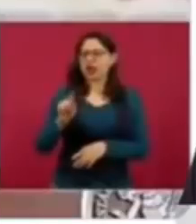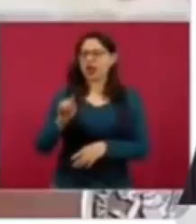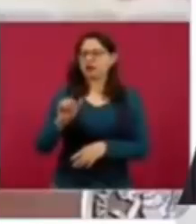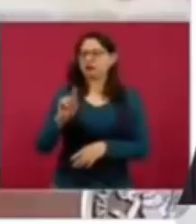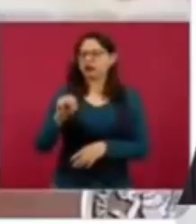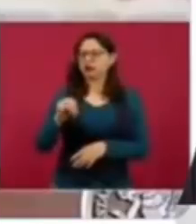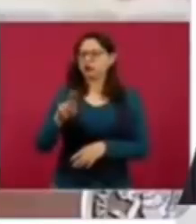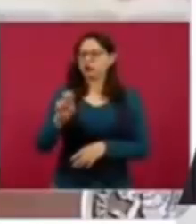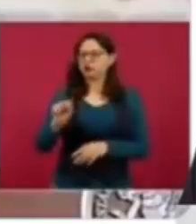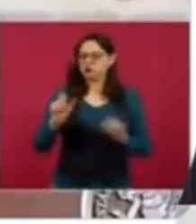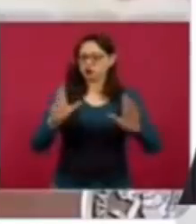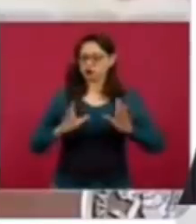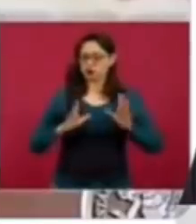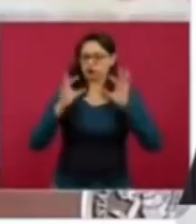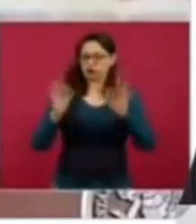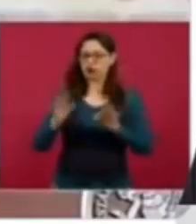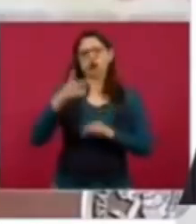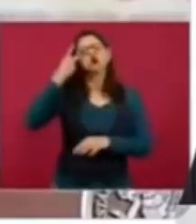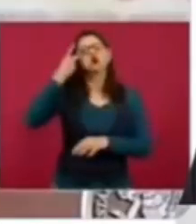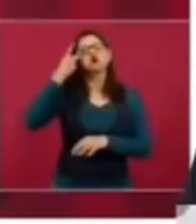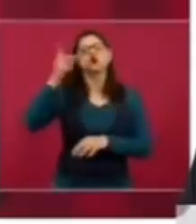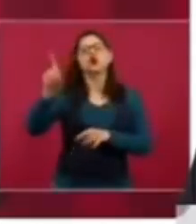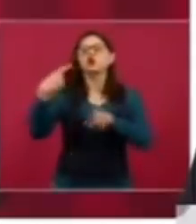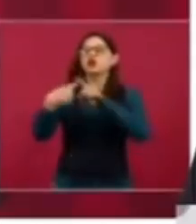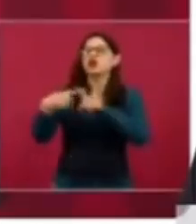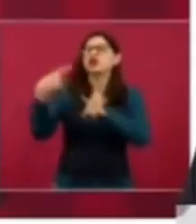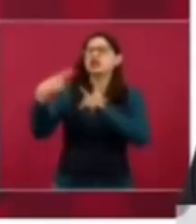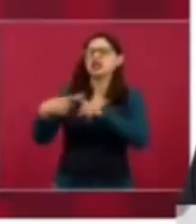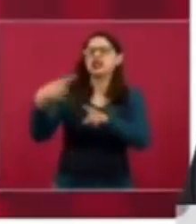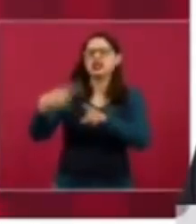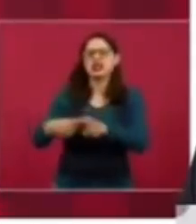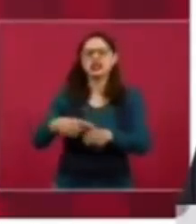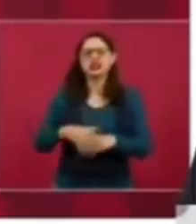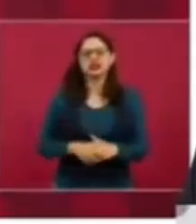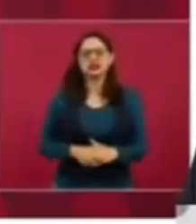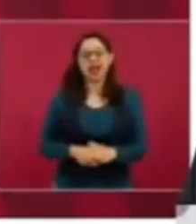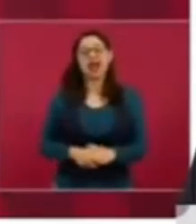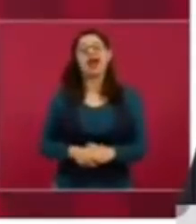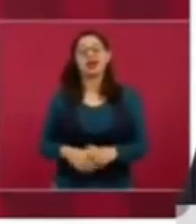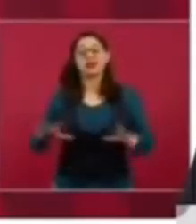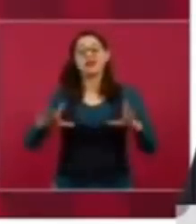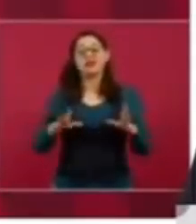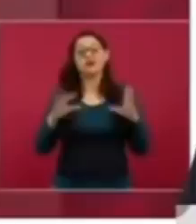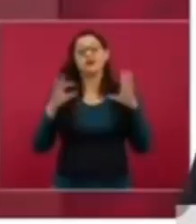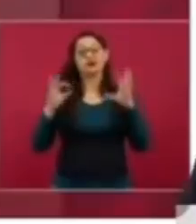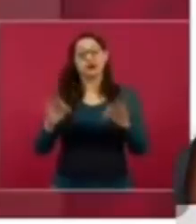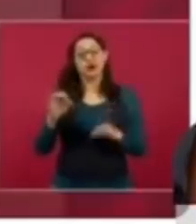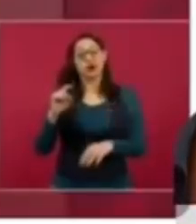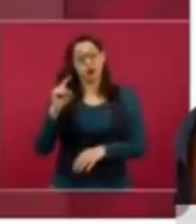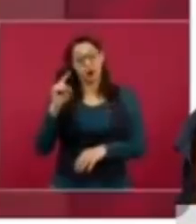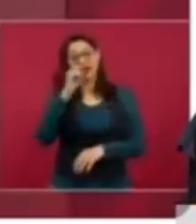estaba como dueño de latinos y resulta que se fundó en eeuu